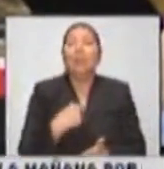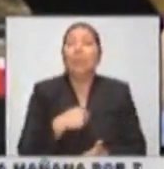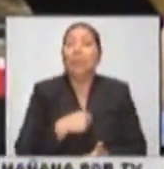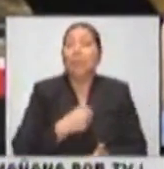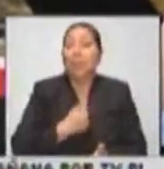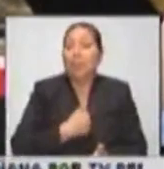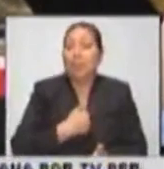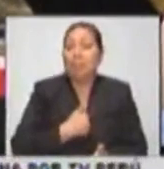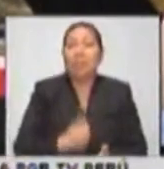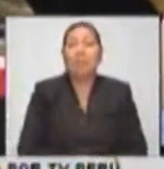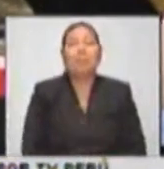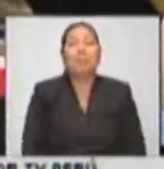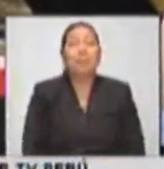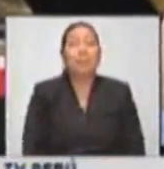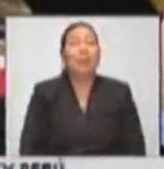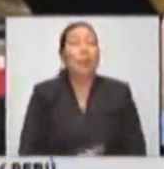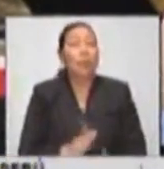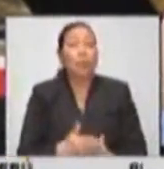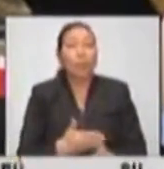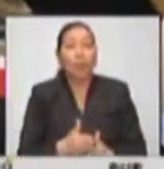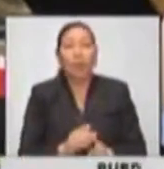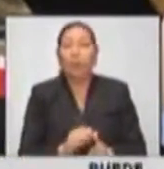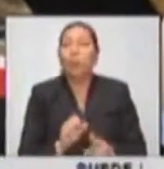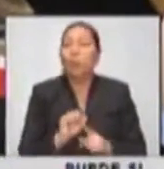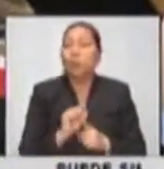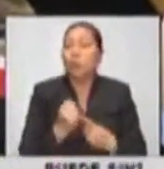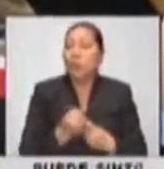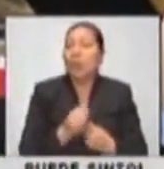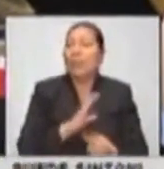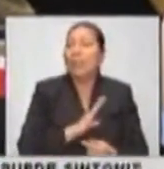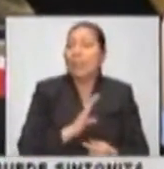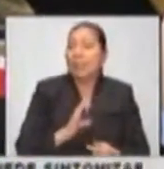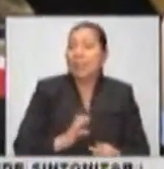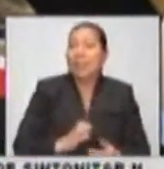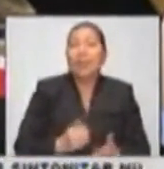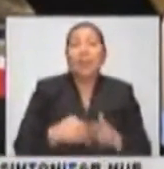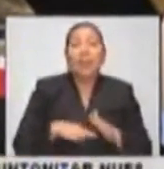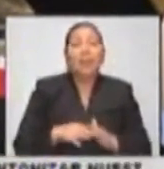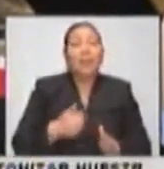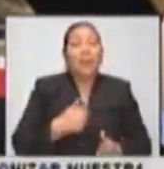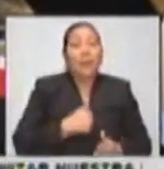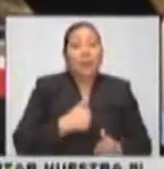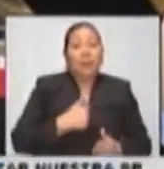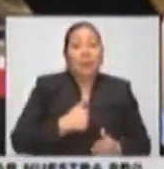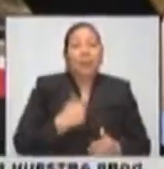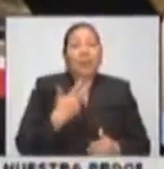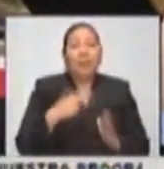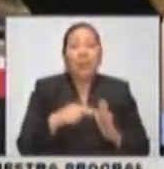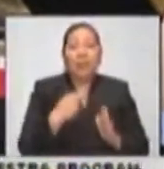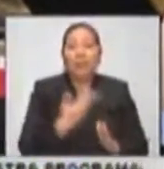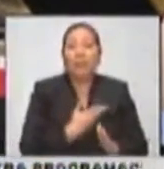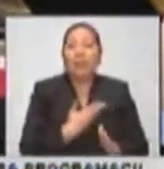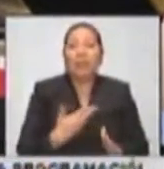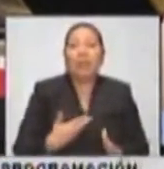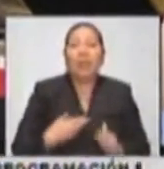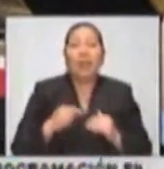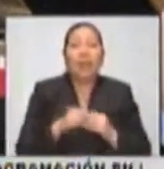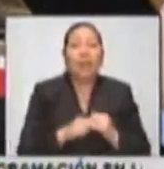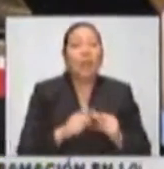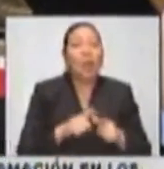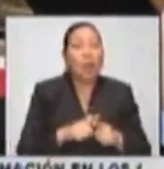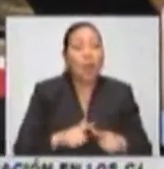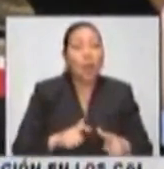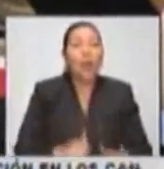mismos nos autotrabamos, ¿no?, en todos lados, en sociedad, en Estado, dentro mismo, creo, de los tres niveles de gobierno, el nacional, regional y